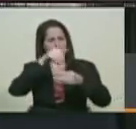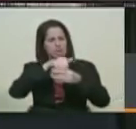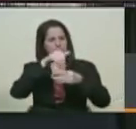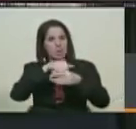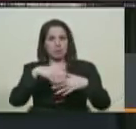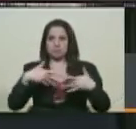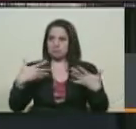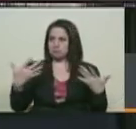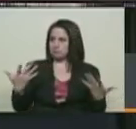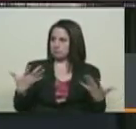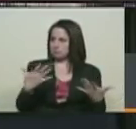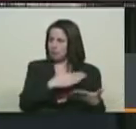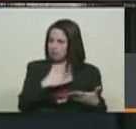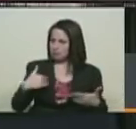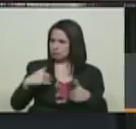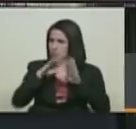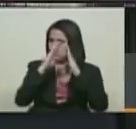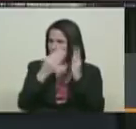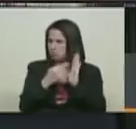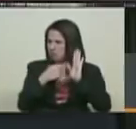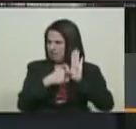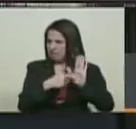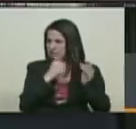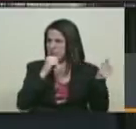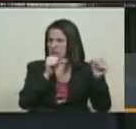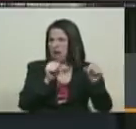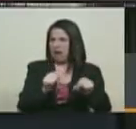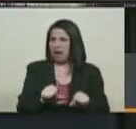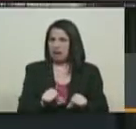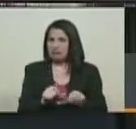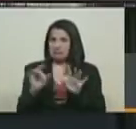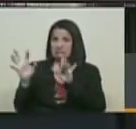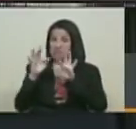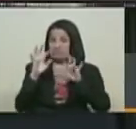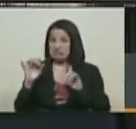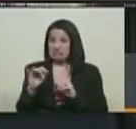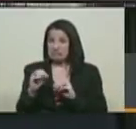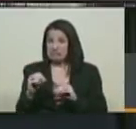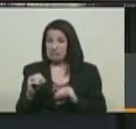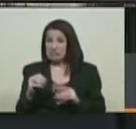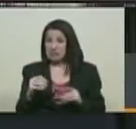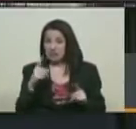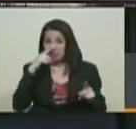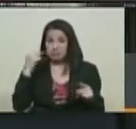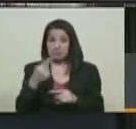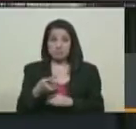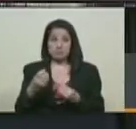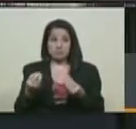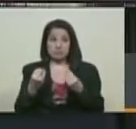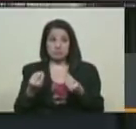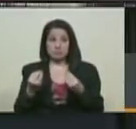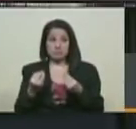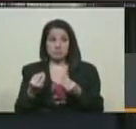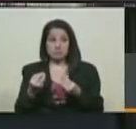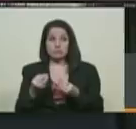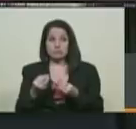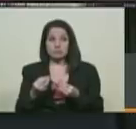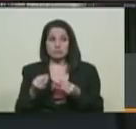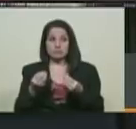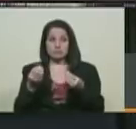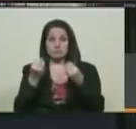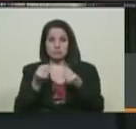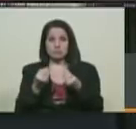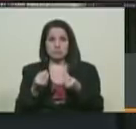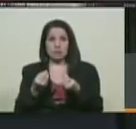Ese es el mundo que queremos. El mundo del chantaje, de las amenazas, del gobierno imperialista de Estados